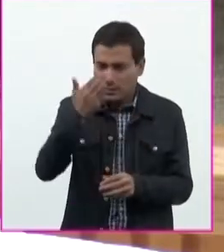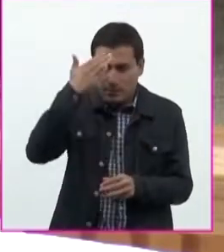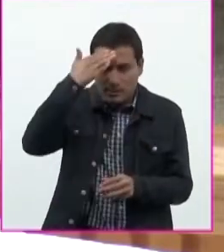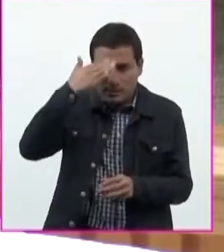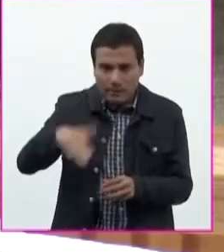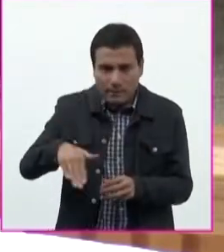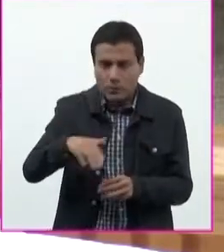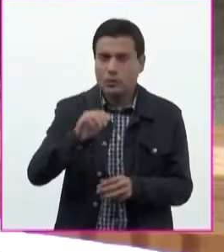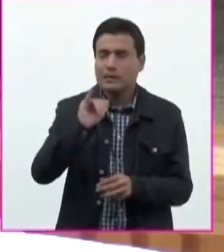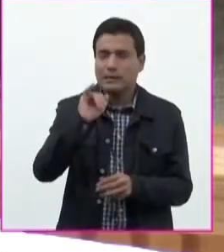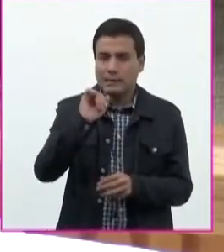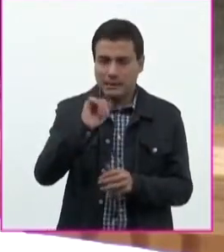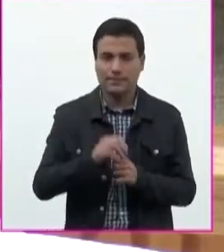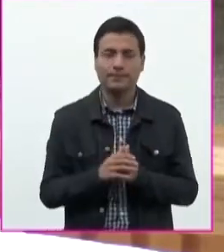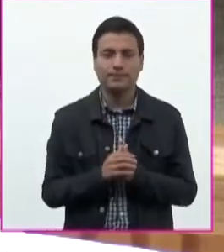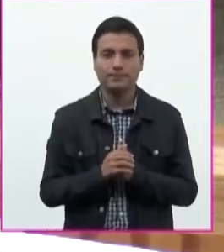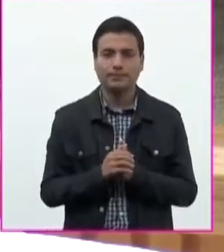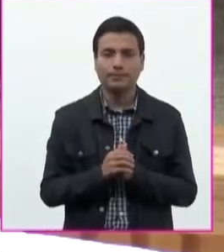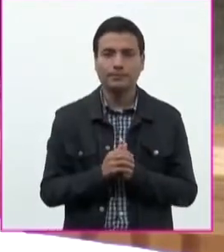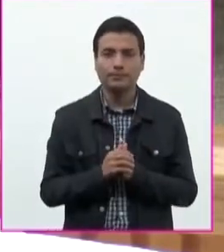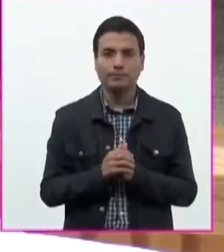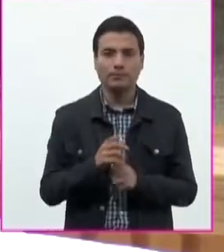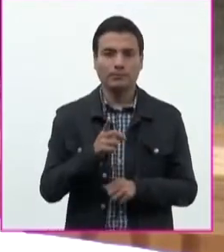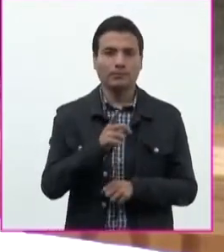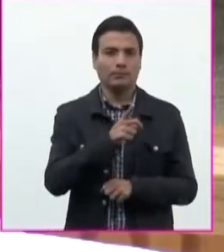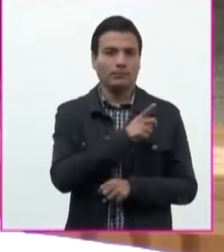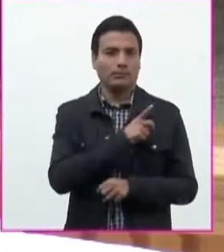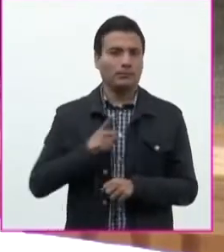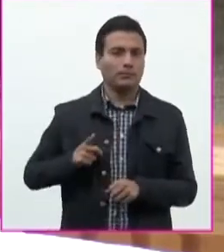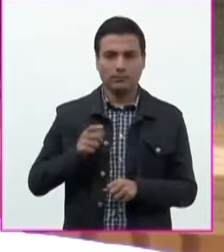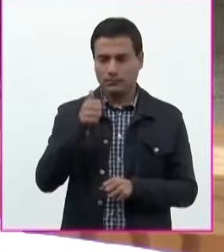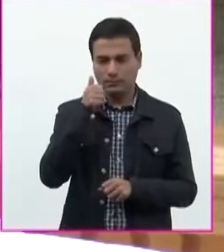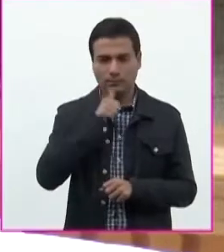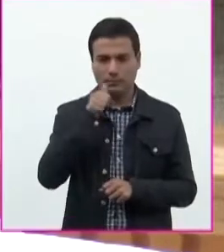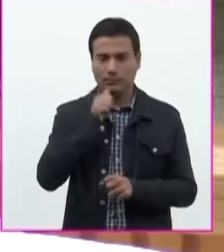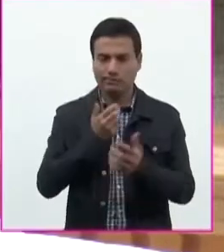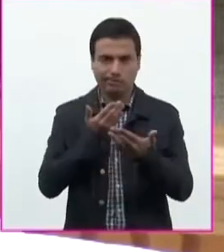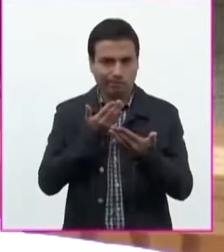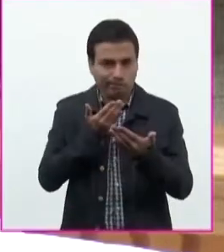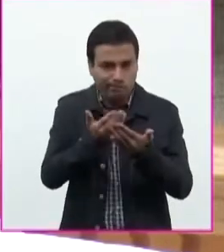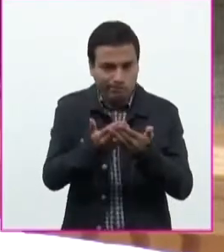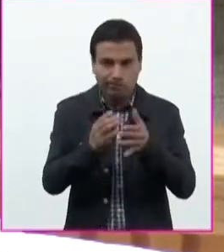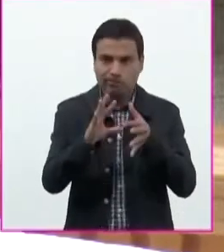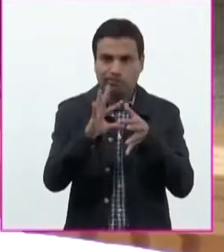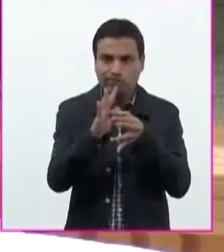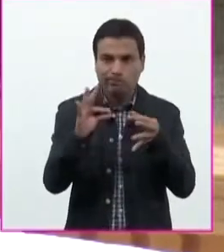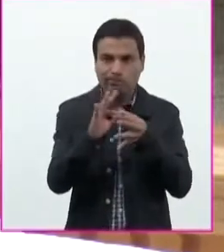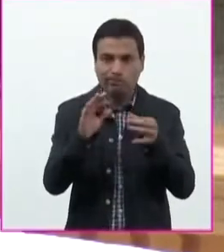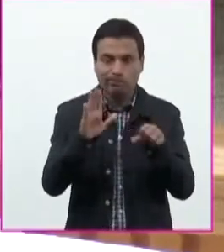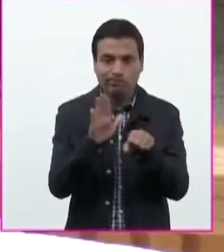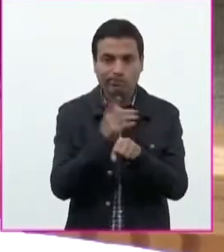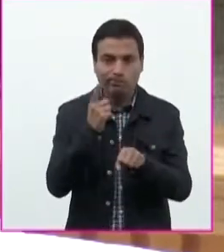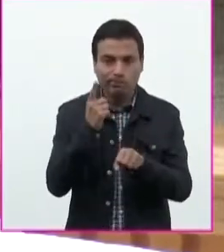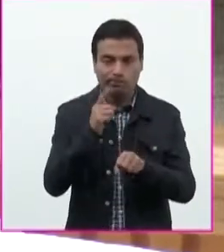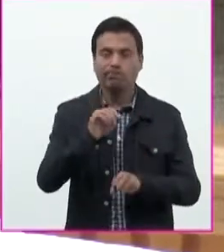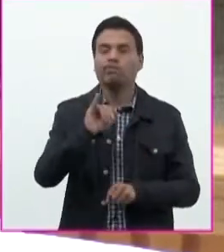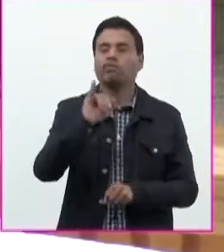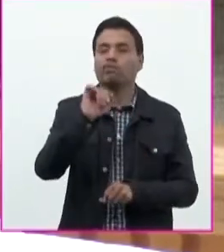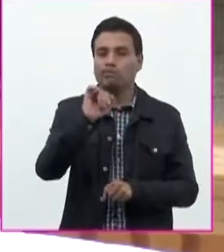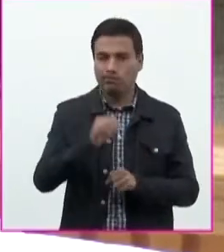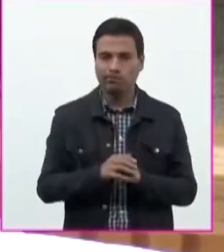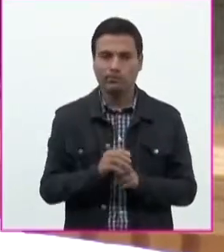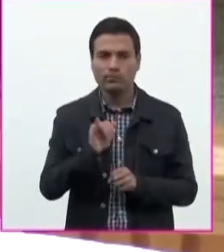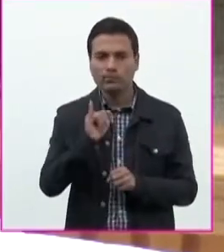se tienen que poner sobre la mesa con toda claridad las razones por las cuales el ine está